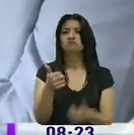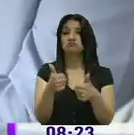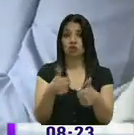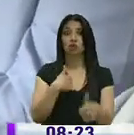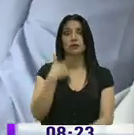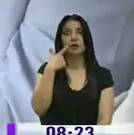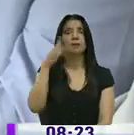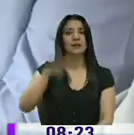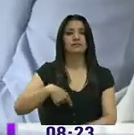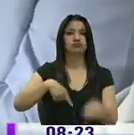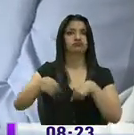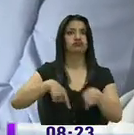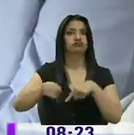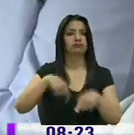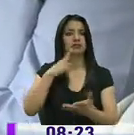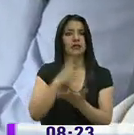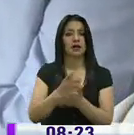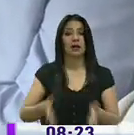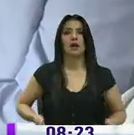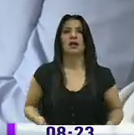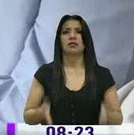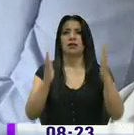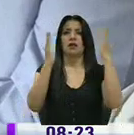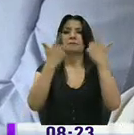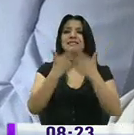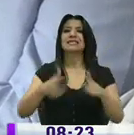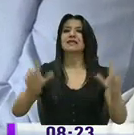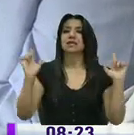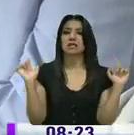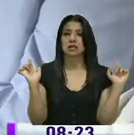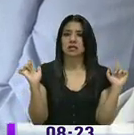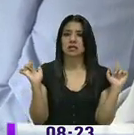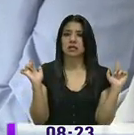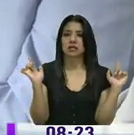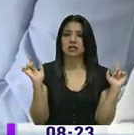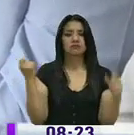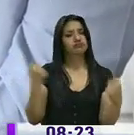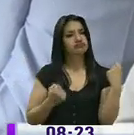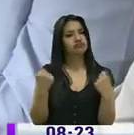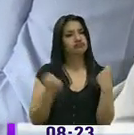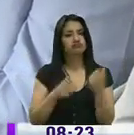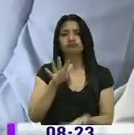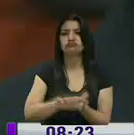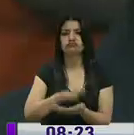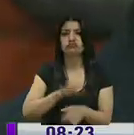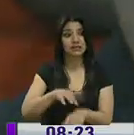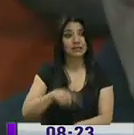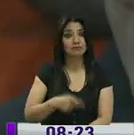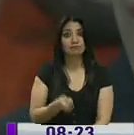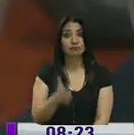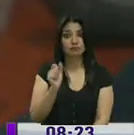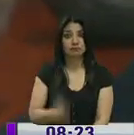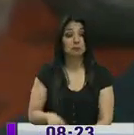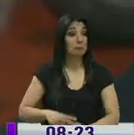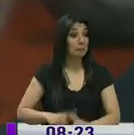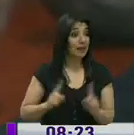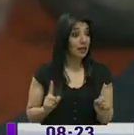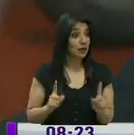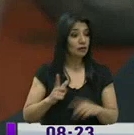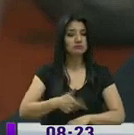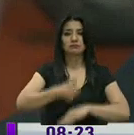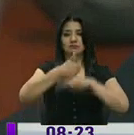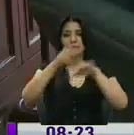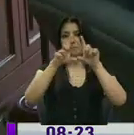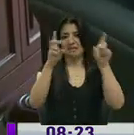que está más fluido la carretera o sea como ese uno se puede movilizarse en menos tiempo no así la cámara de comercio-